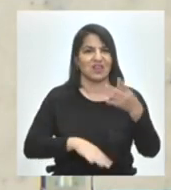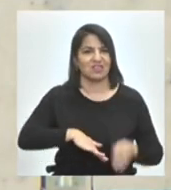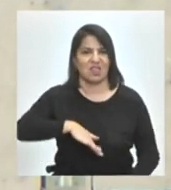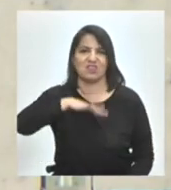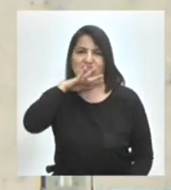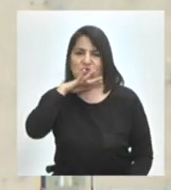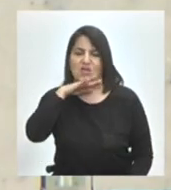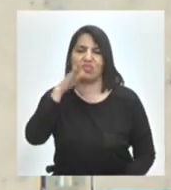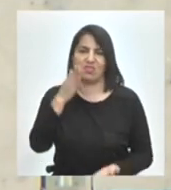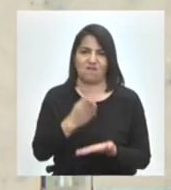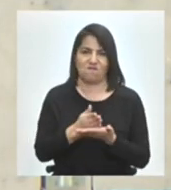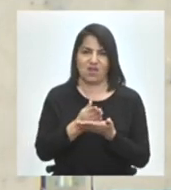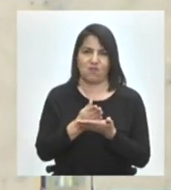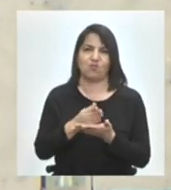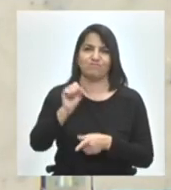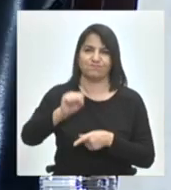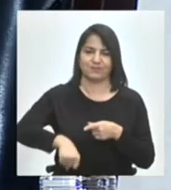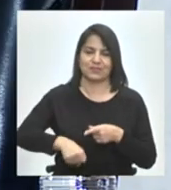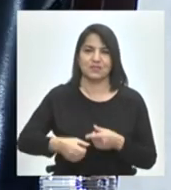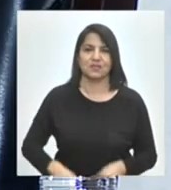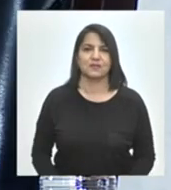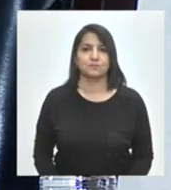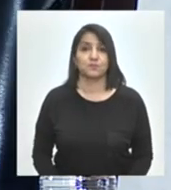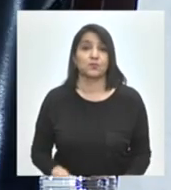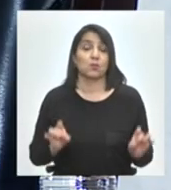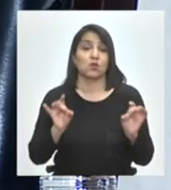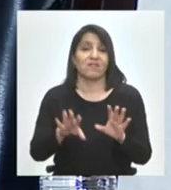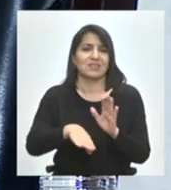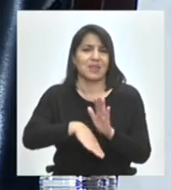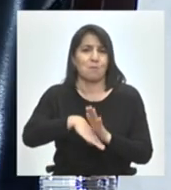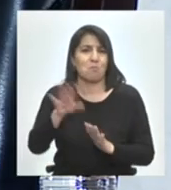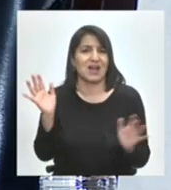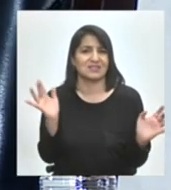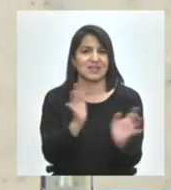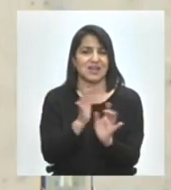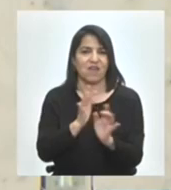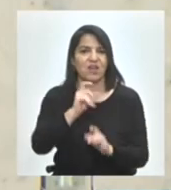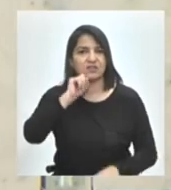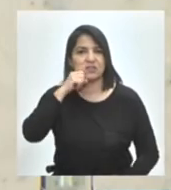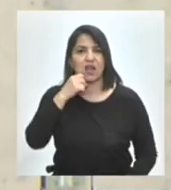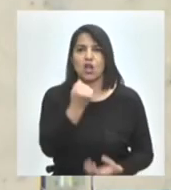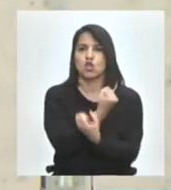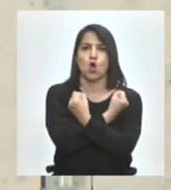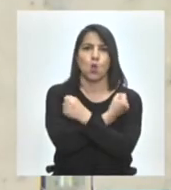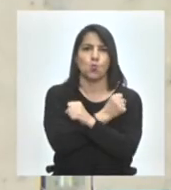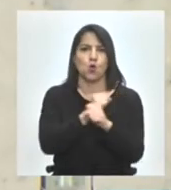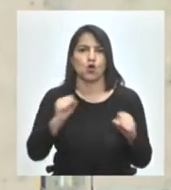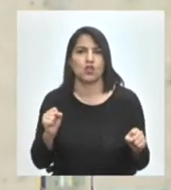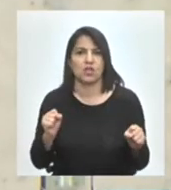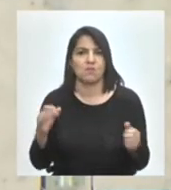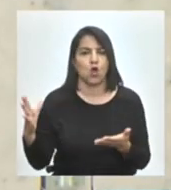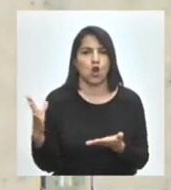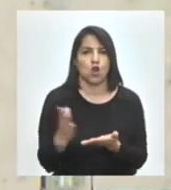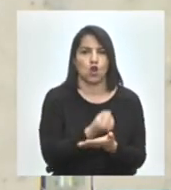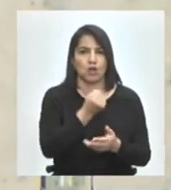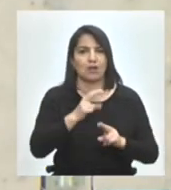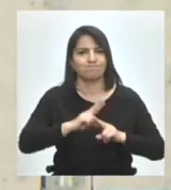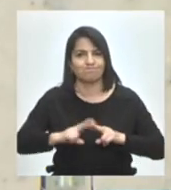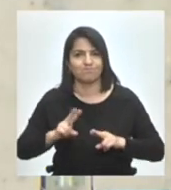reconocer. Probablemente la más grave sea que fuimos incapaces de superar a tiempo un